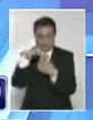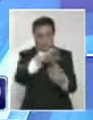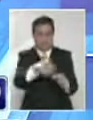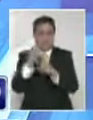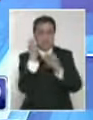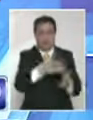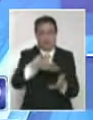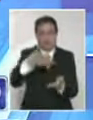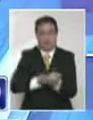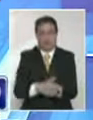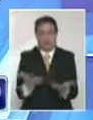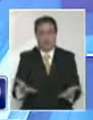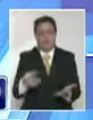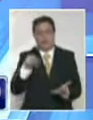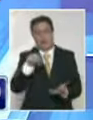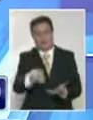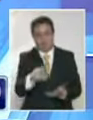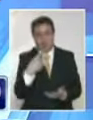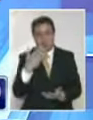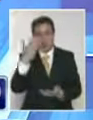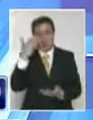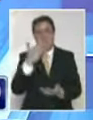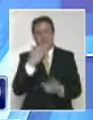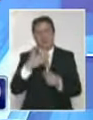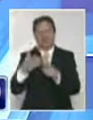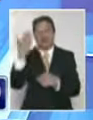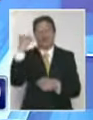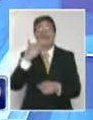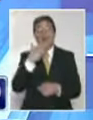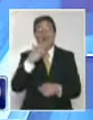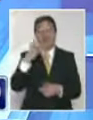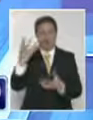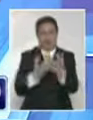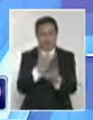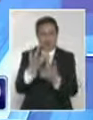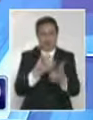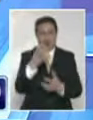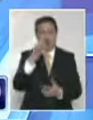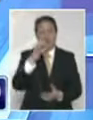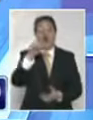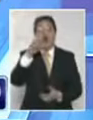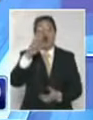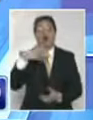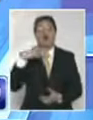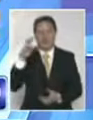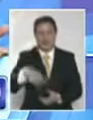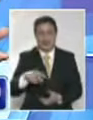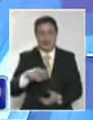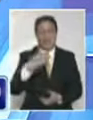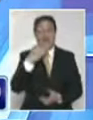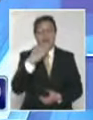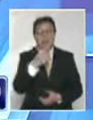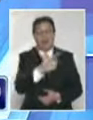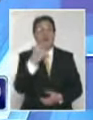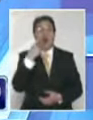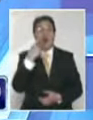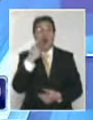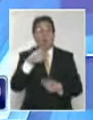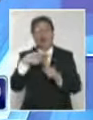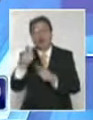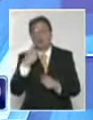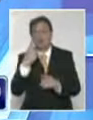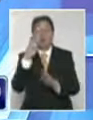de todo lo que surgió a partir de Los Hornos de Lonquén. El caso Carmelo Soria, crónica policial, era un señor que estaba despechado porque lo habían